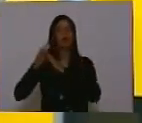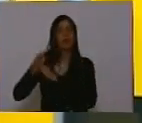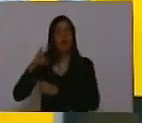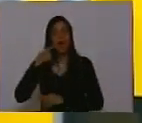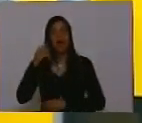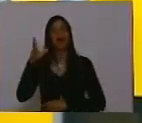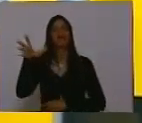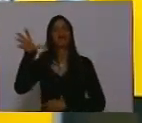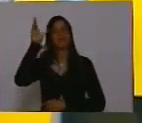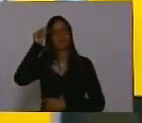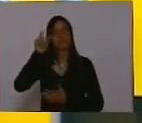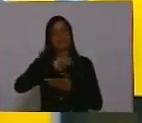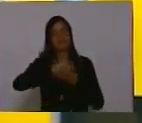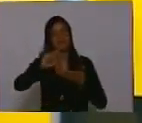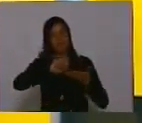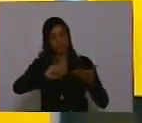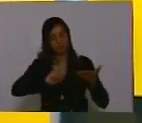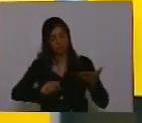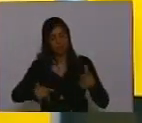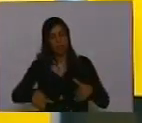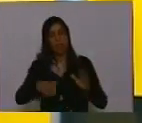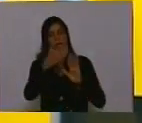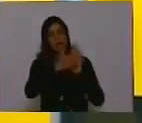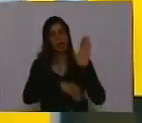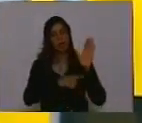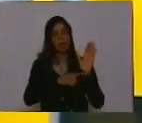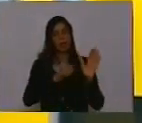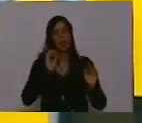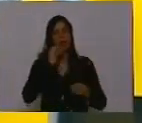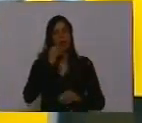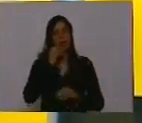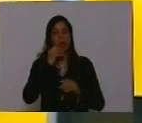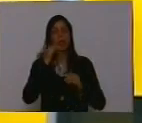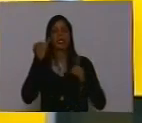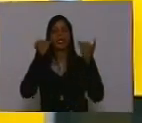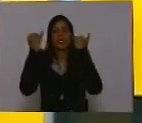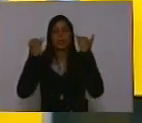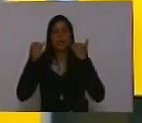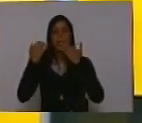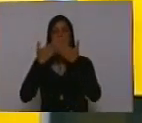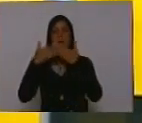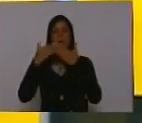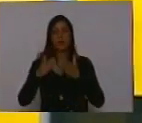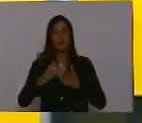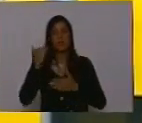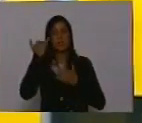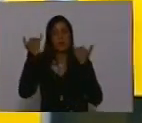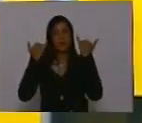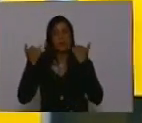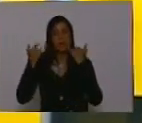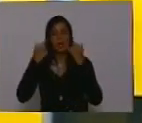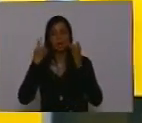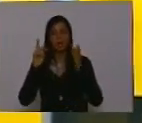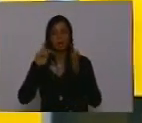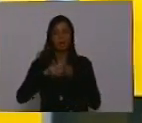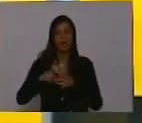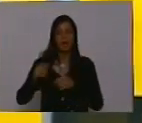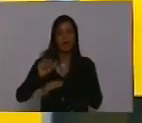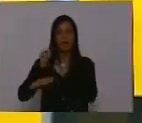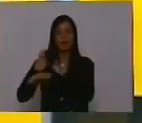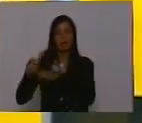va nutrido de los jóvenes estudiantes que hoy son protagonistas de los movimientos